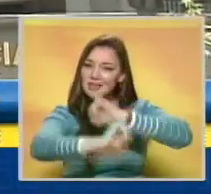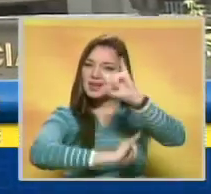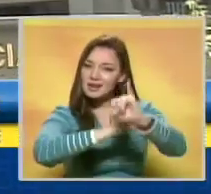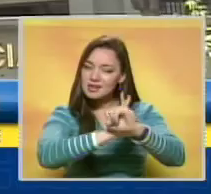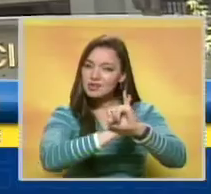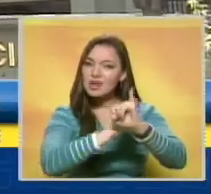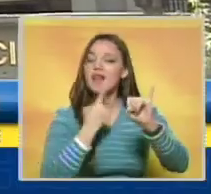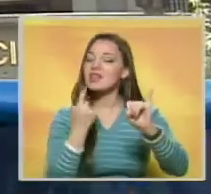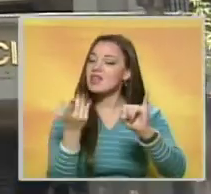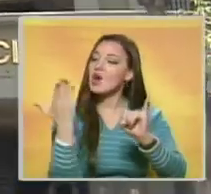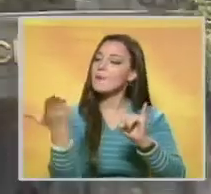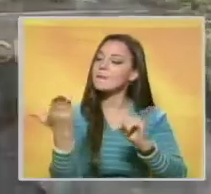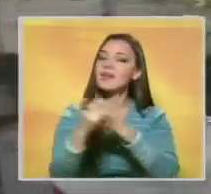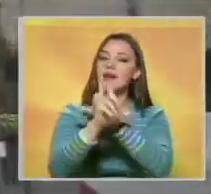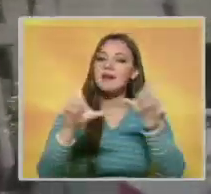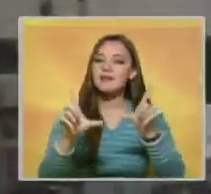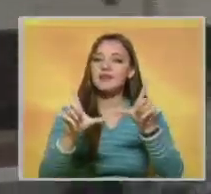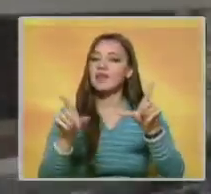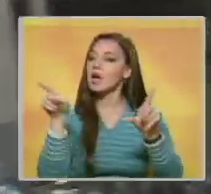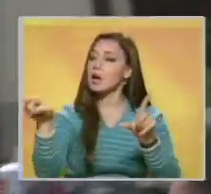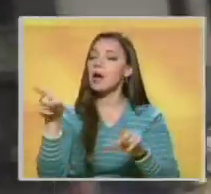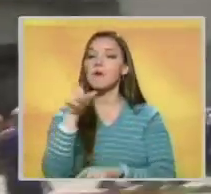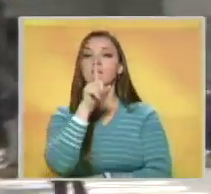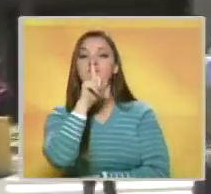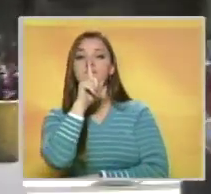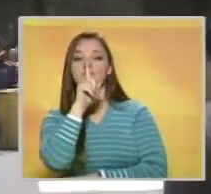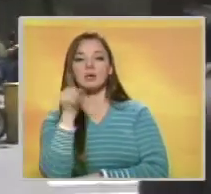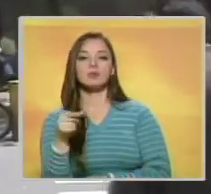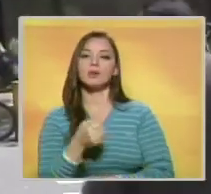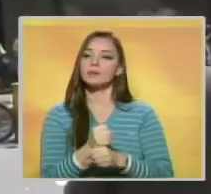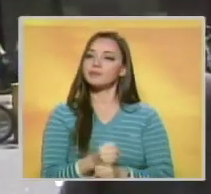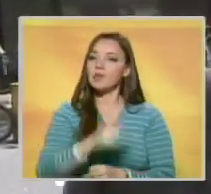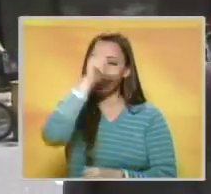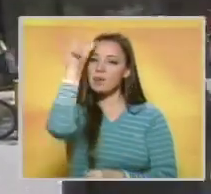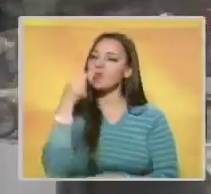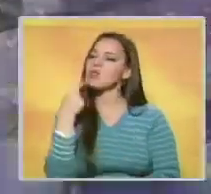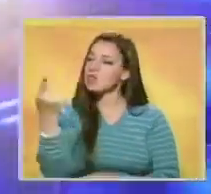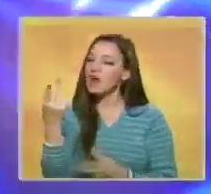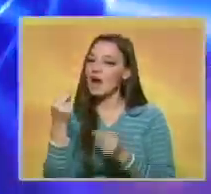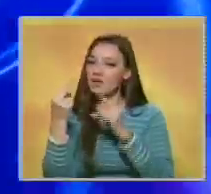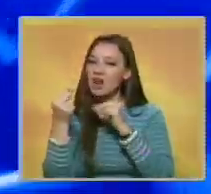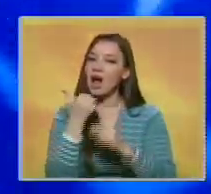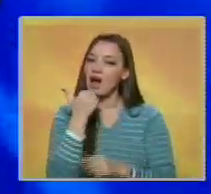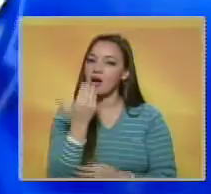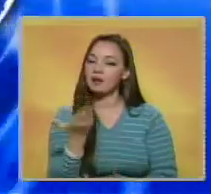ONU que piden la libertad inmediata del dirigente opositor.